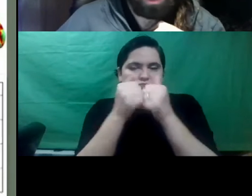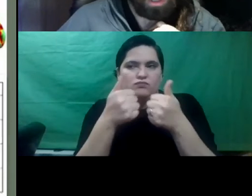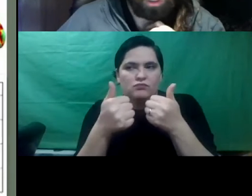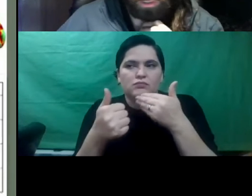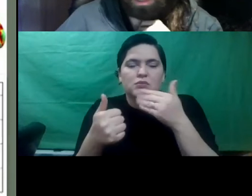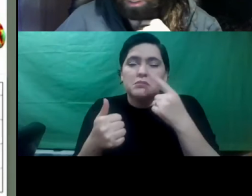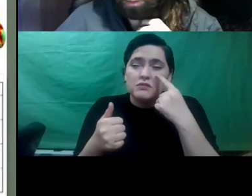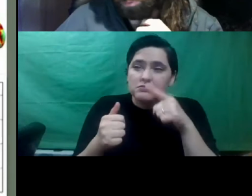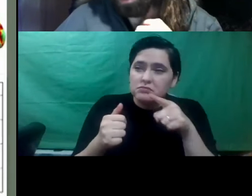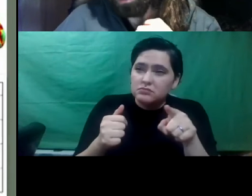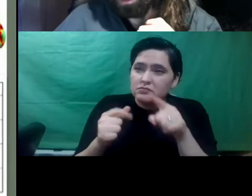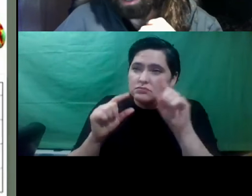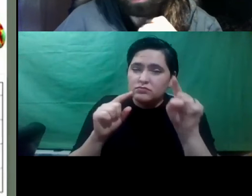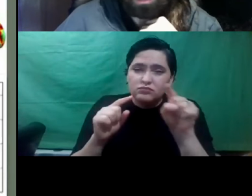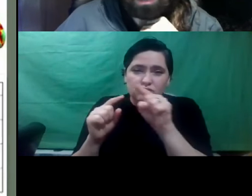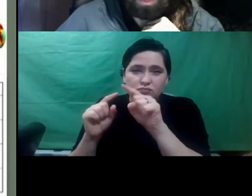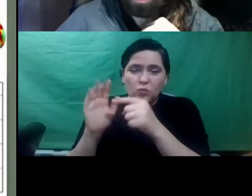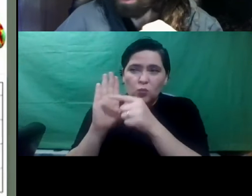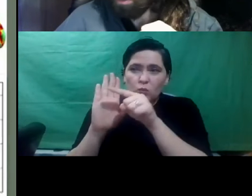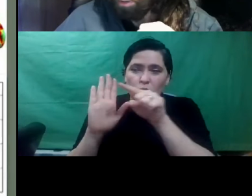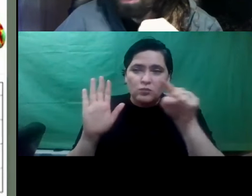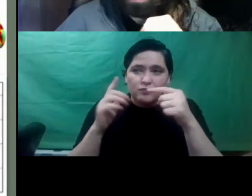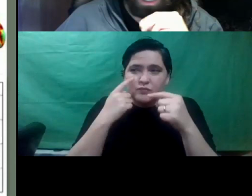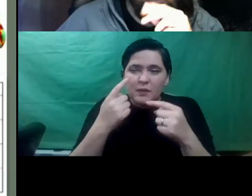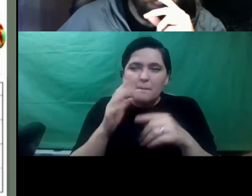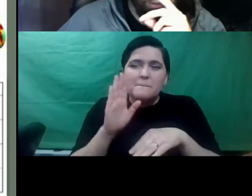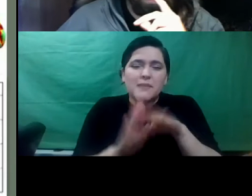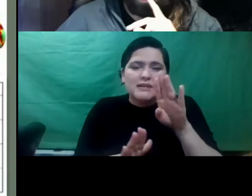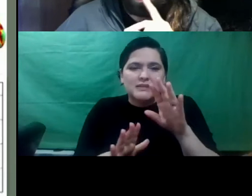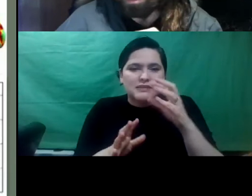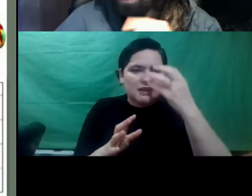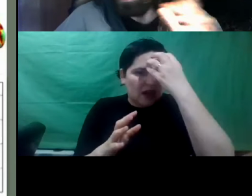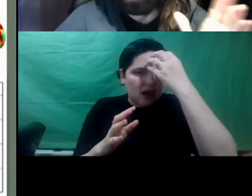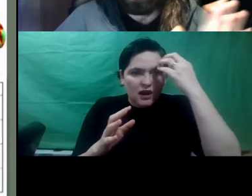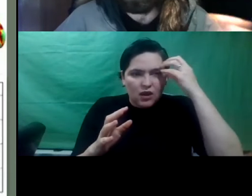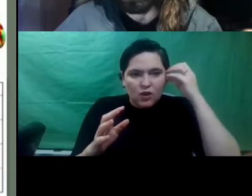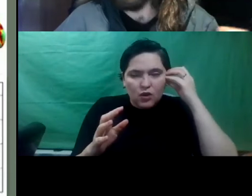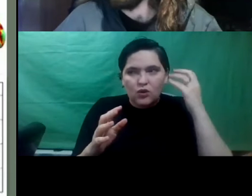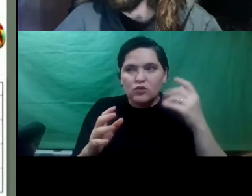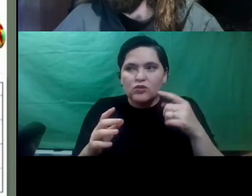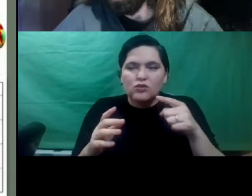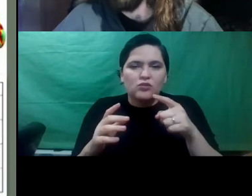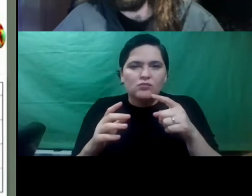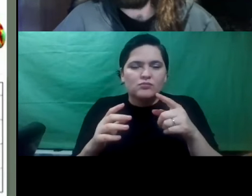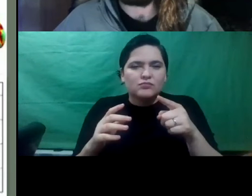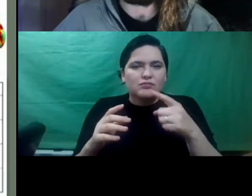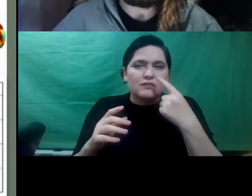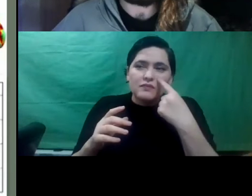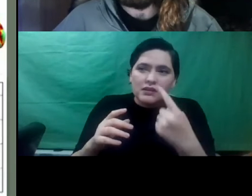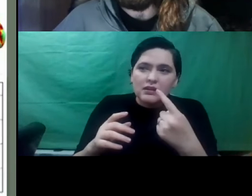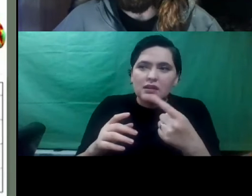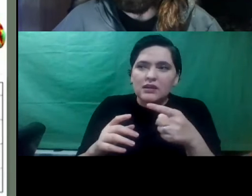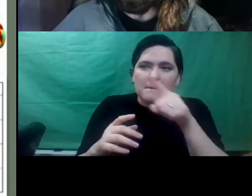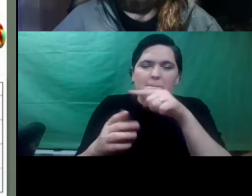son más o menos regiones del cíngulo, regiones occipitales y regiones parietales. Y acá abajo nada más se hacen test, digamos,